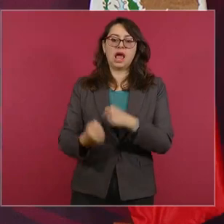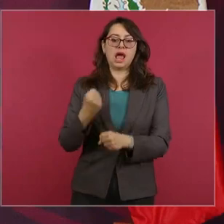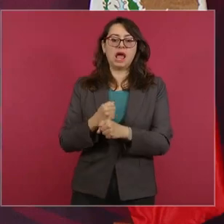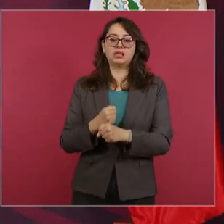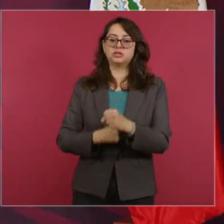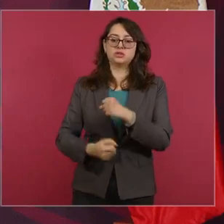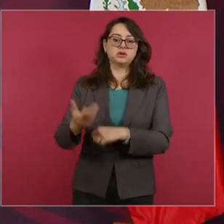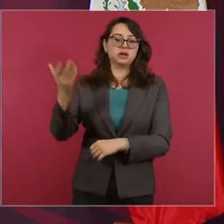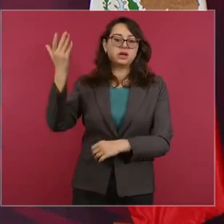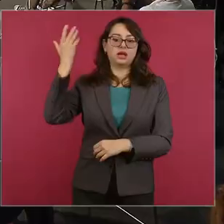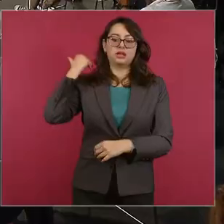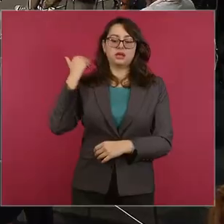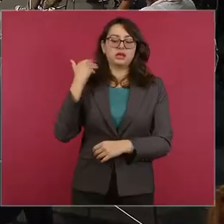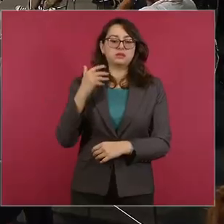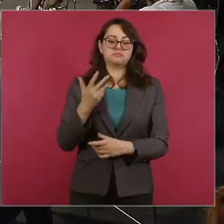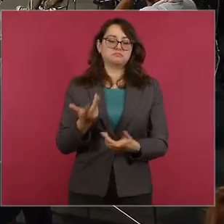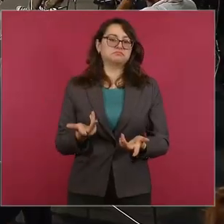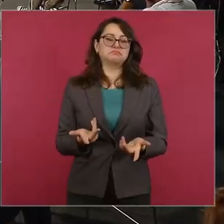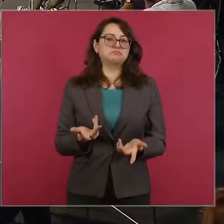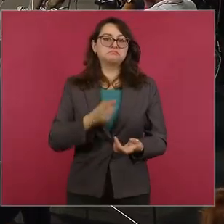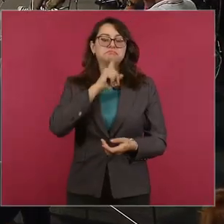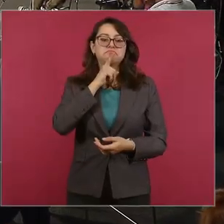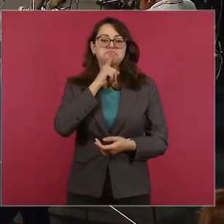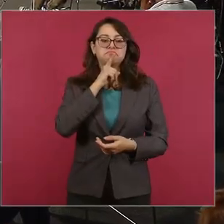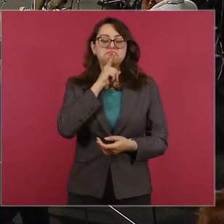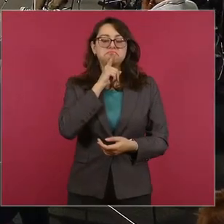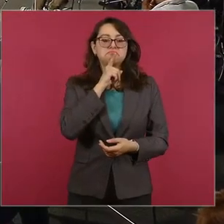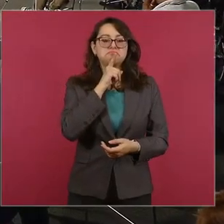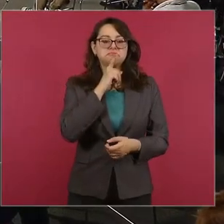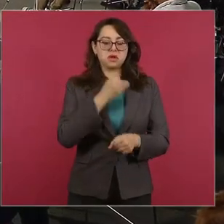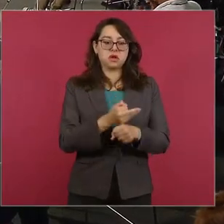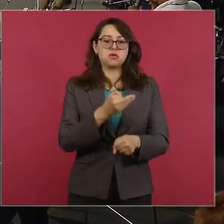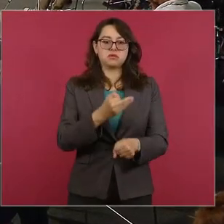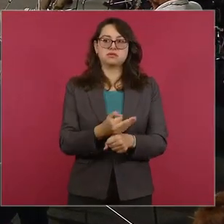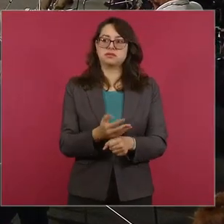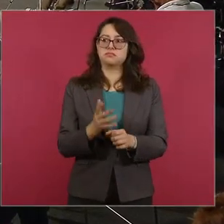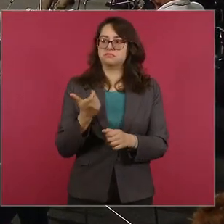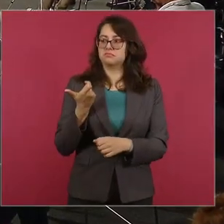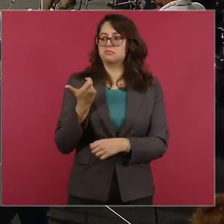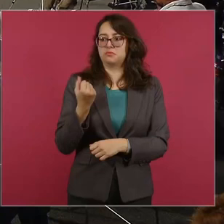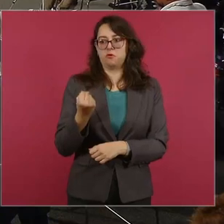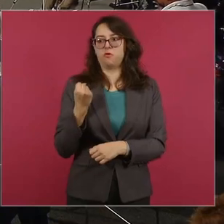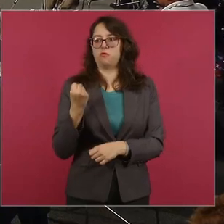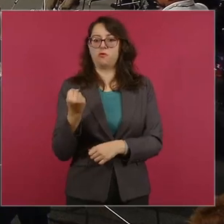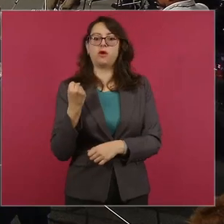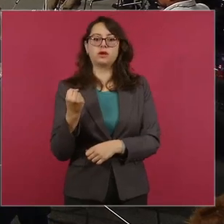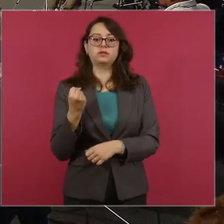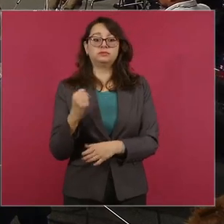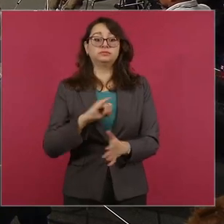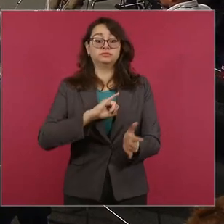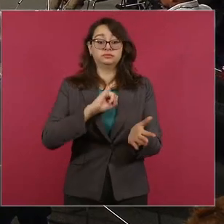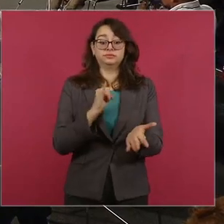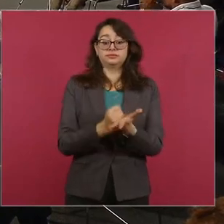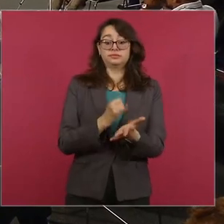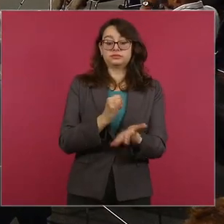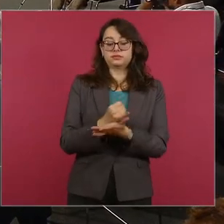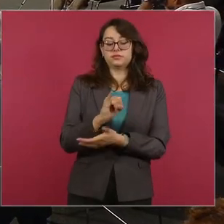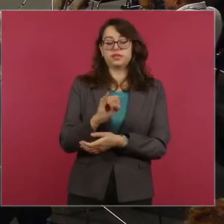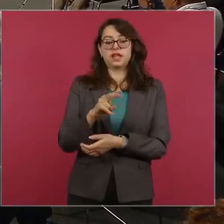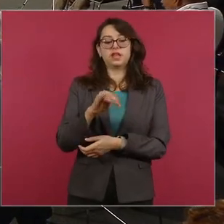tenía mucho tiempo. Y hay otro dato hoy, bueno, sigue bajando la inflación.